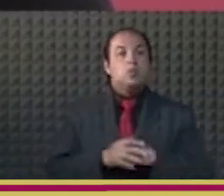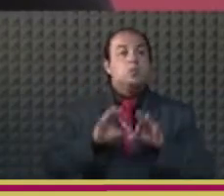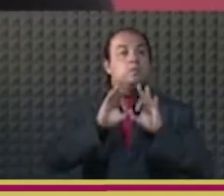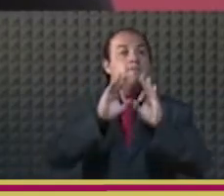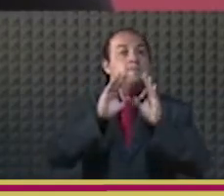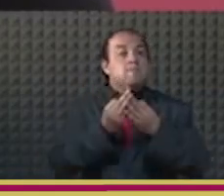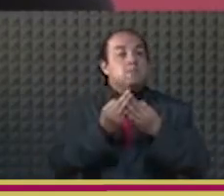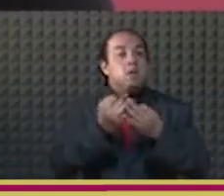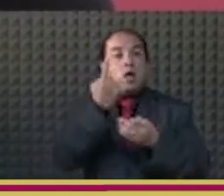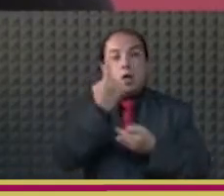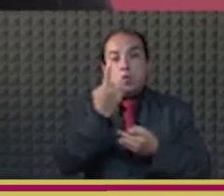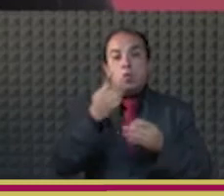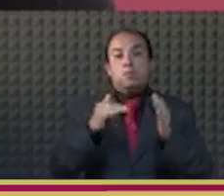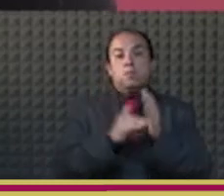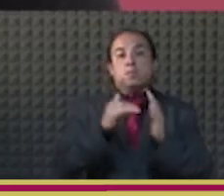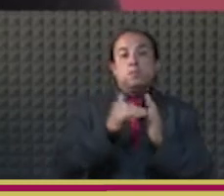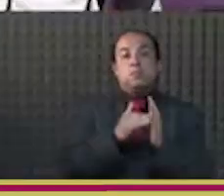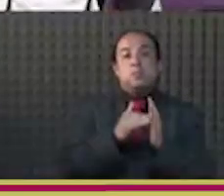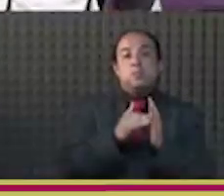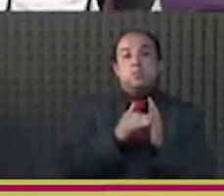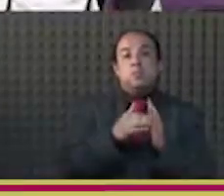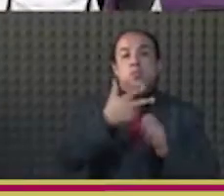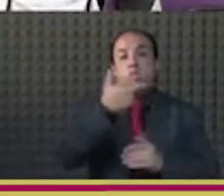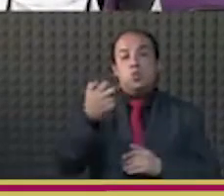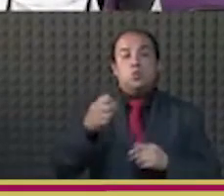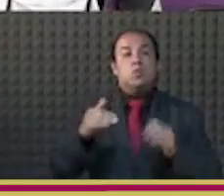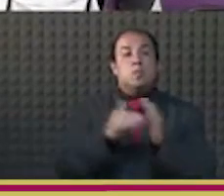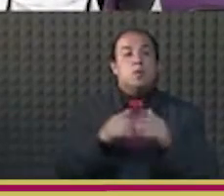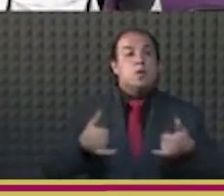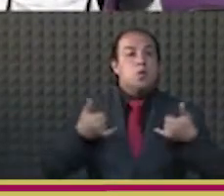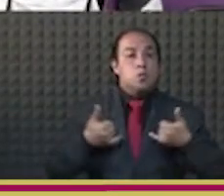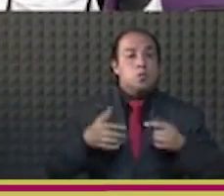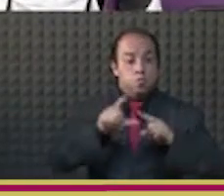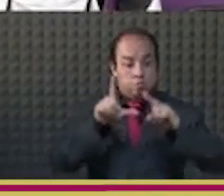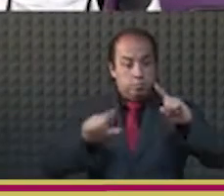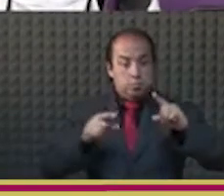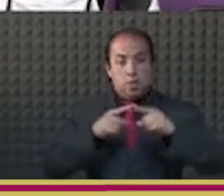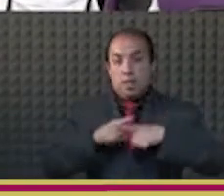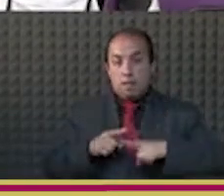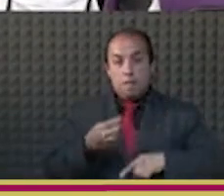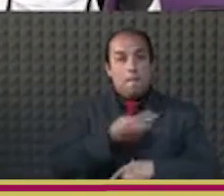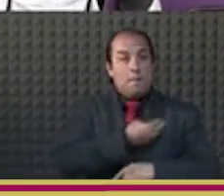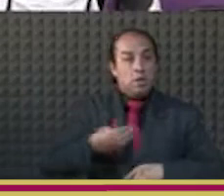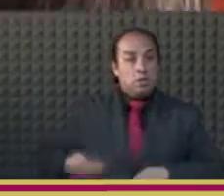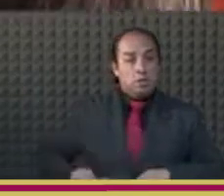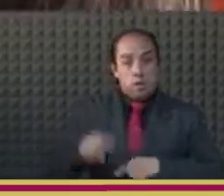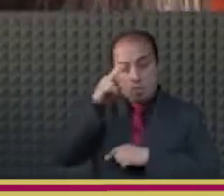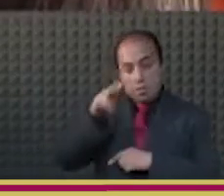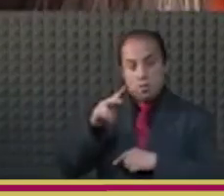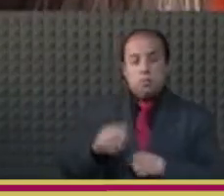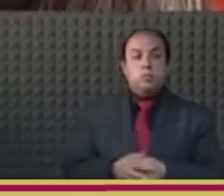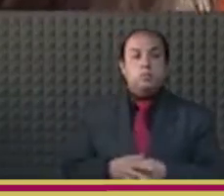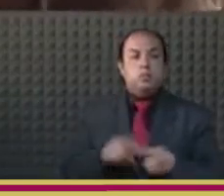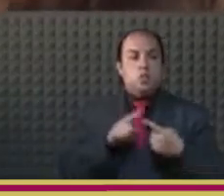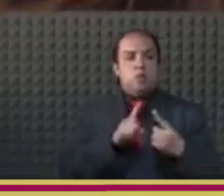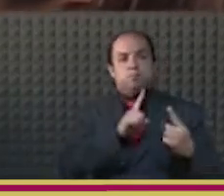alternativa a 1,800,000 jóvenes alrededor del país, de todos los municipios de México, desde los